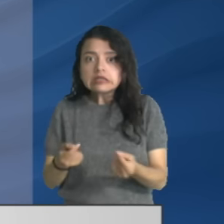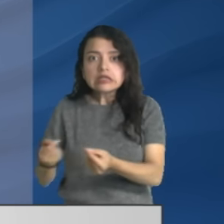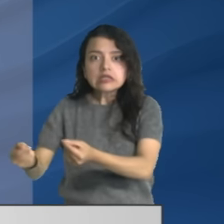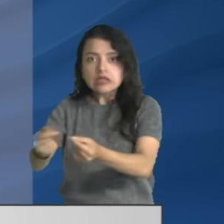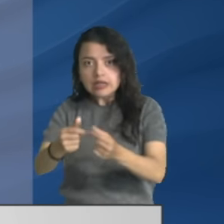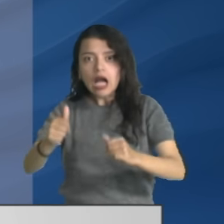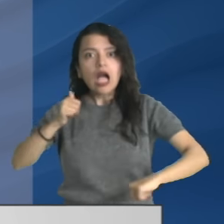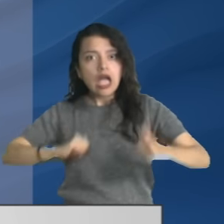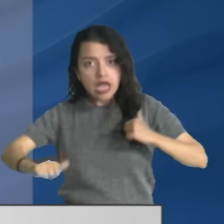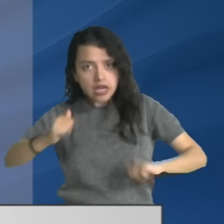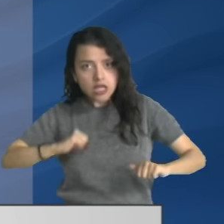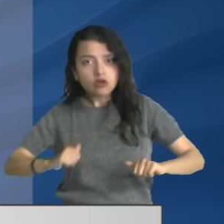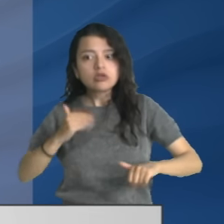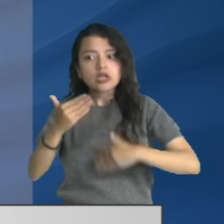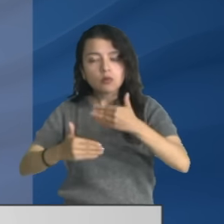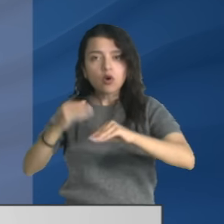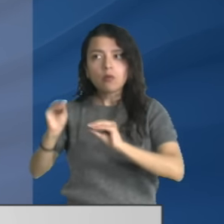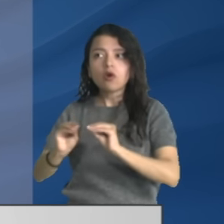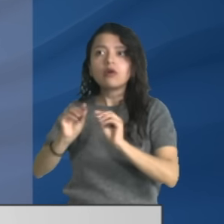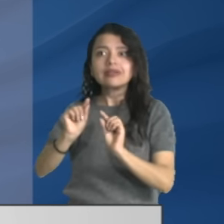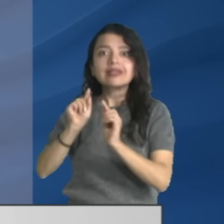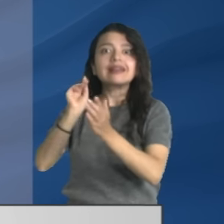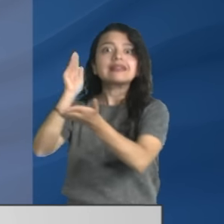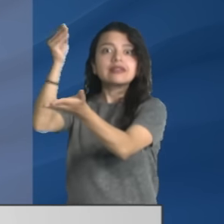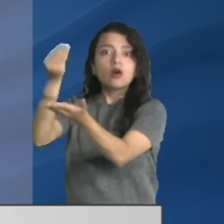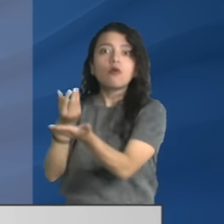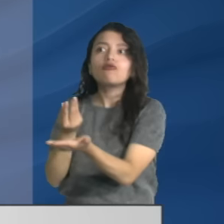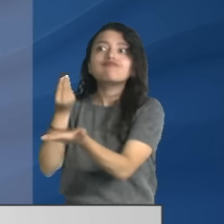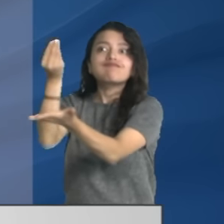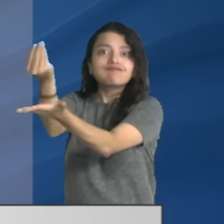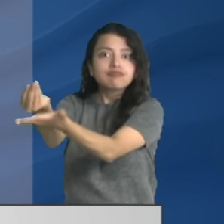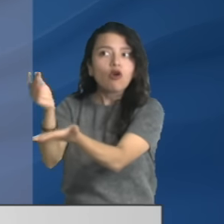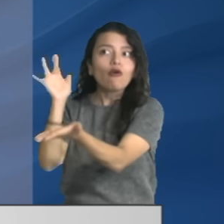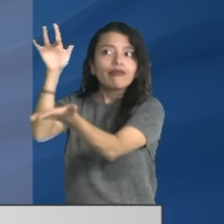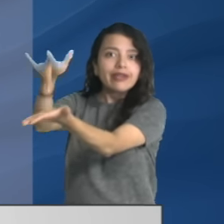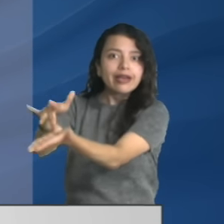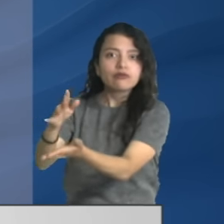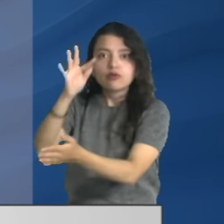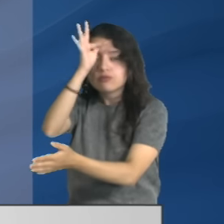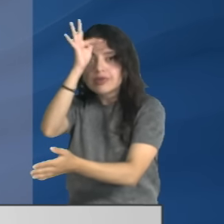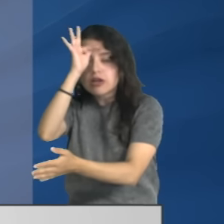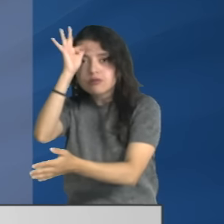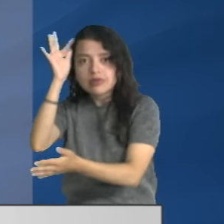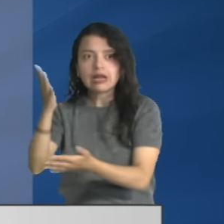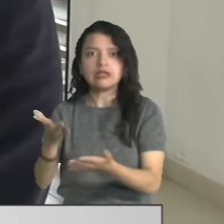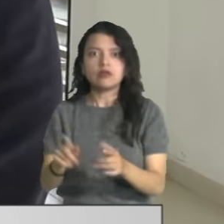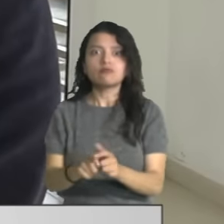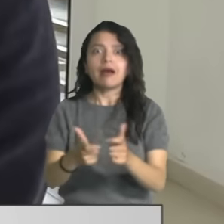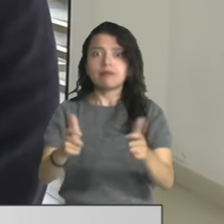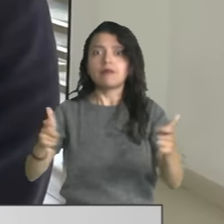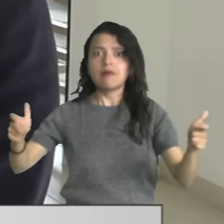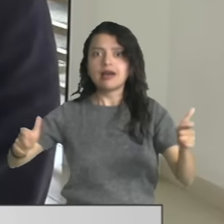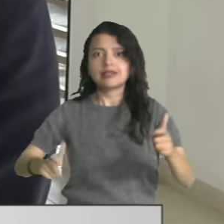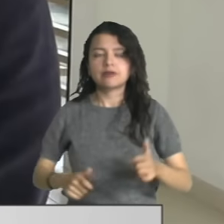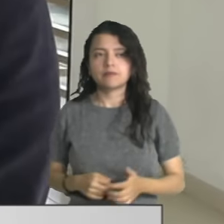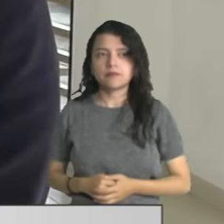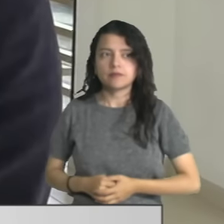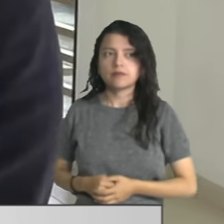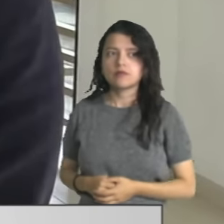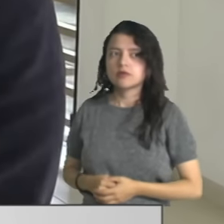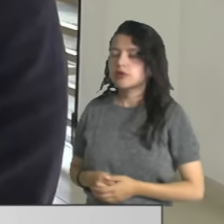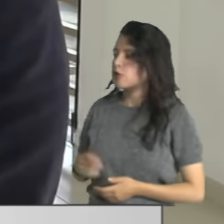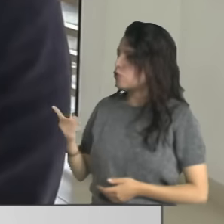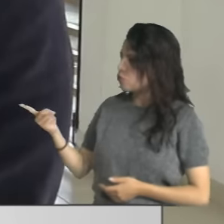municipal de Argelia Cauca. Alcalde, usted hoy ha convocado a una marcha por la solidaridad por la paz en Argelia, en el departamento